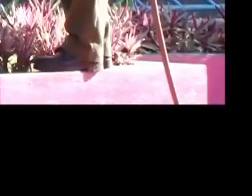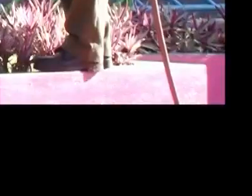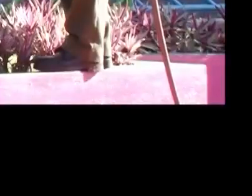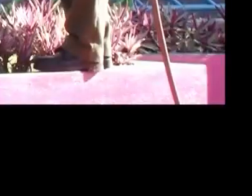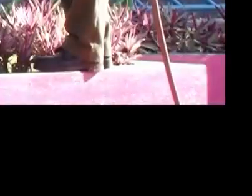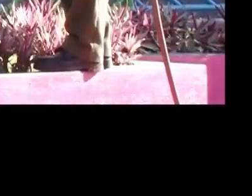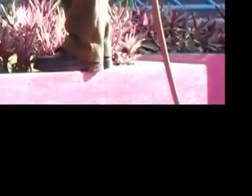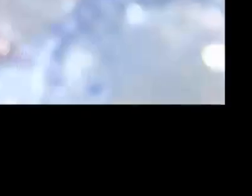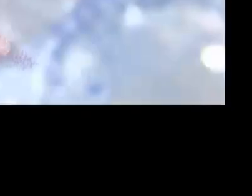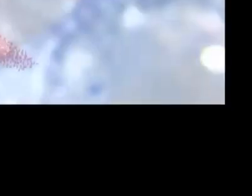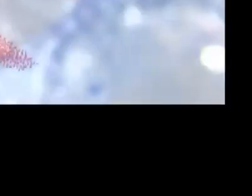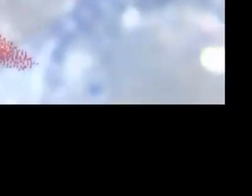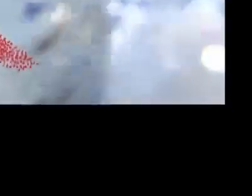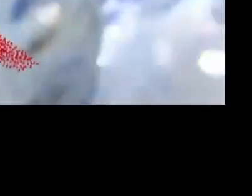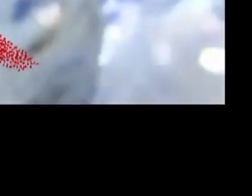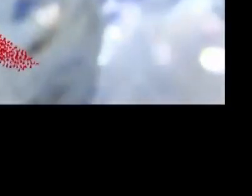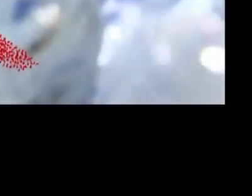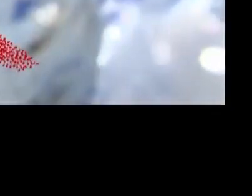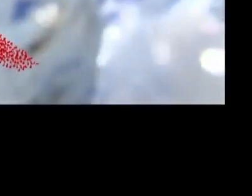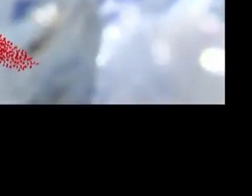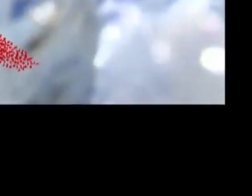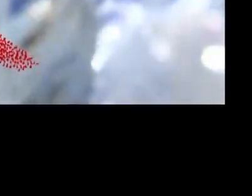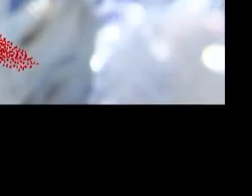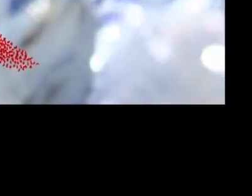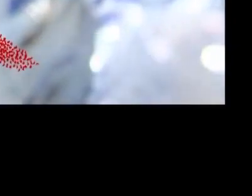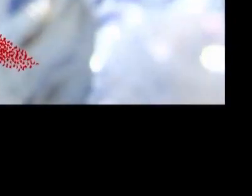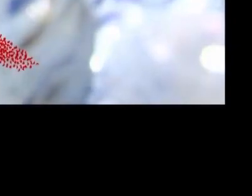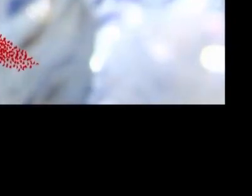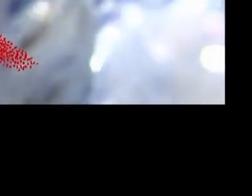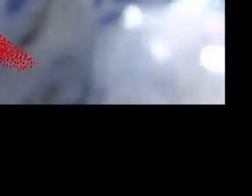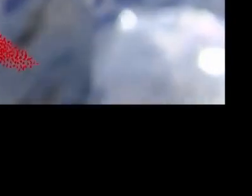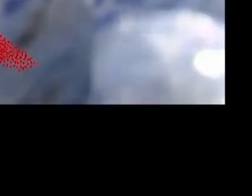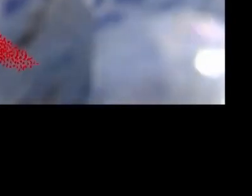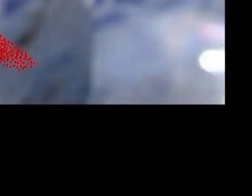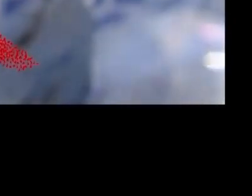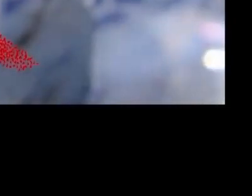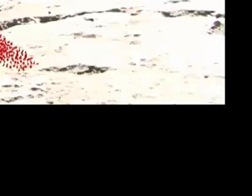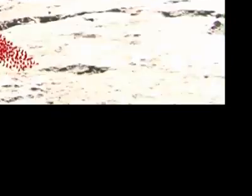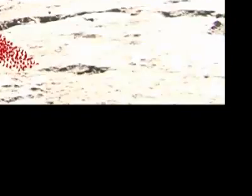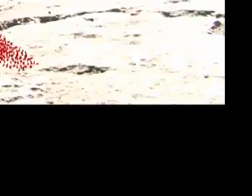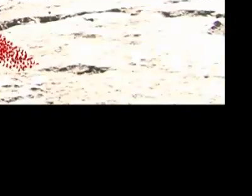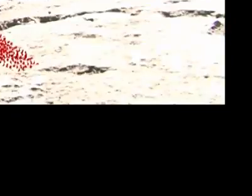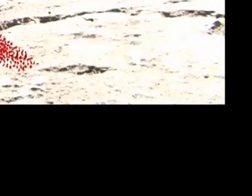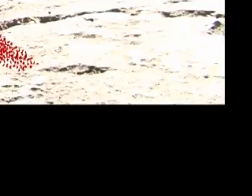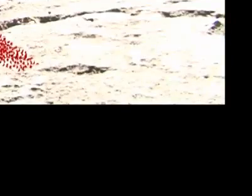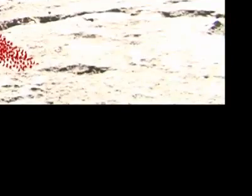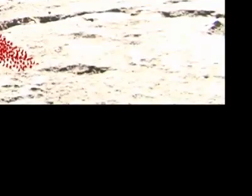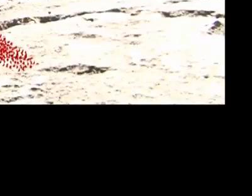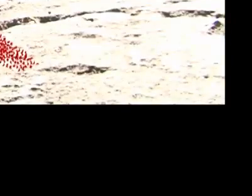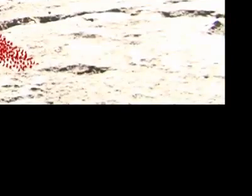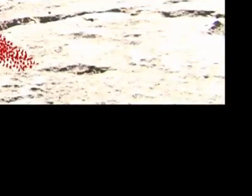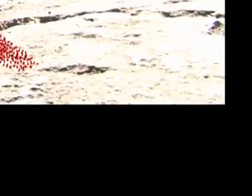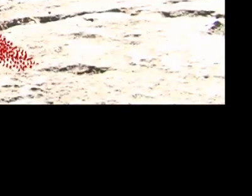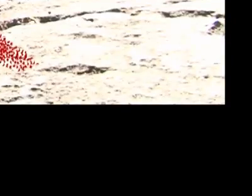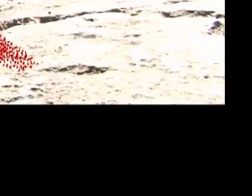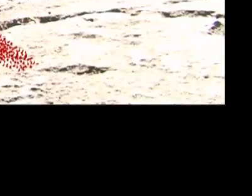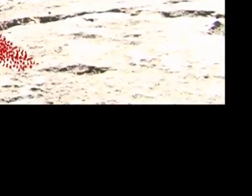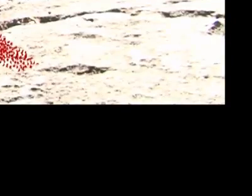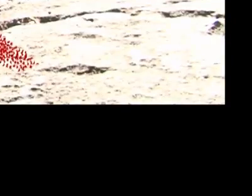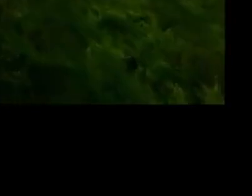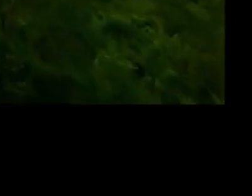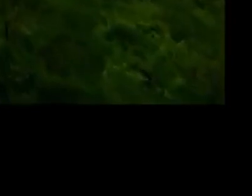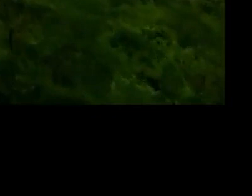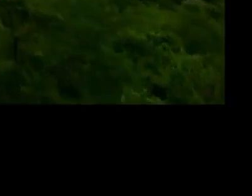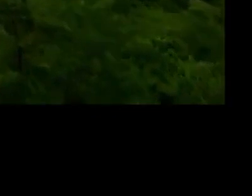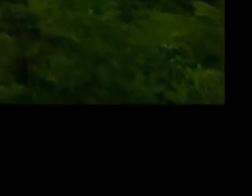Evitemos daños al medio ambiente y a nuestra salud. No botemos basura en la vía pública. Recordá, la Ley General del Medio Ambiente